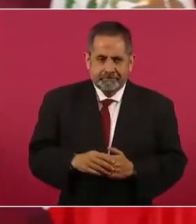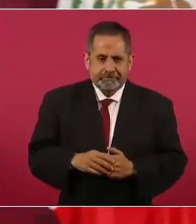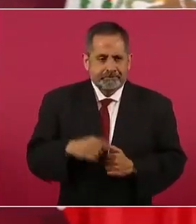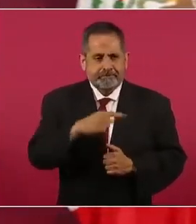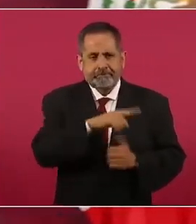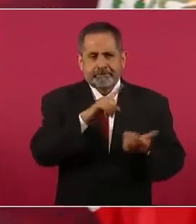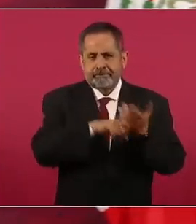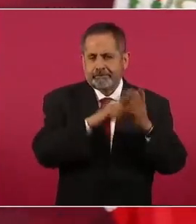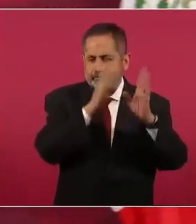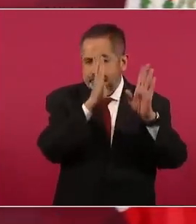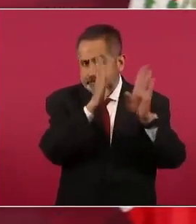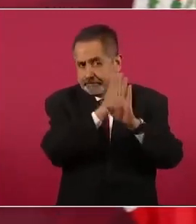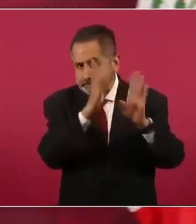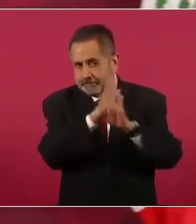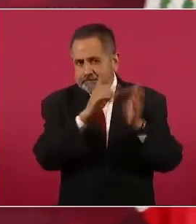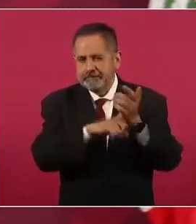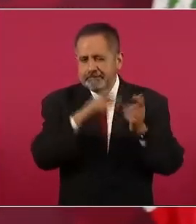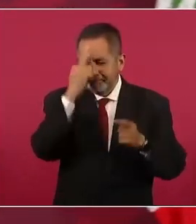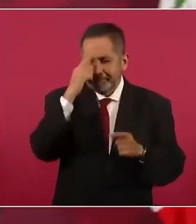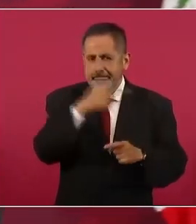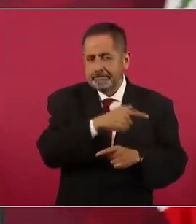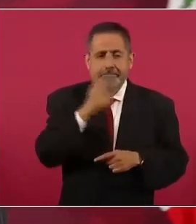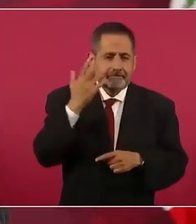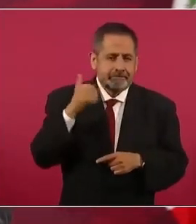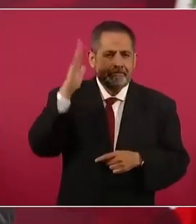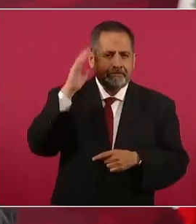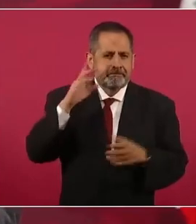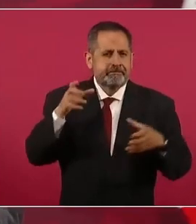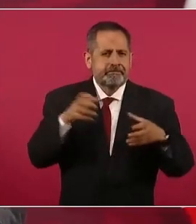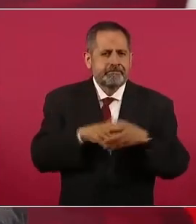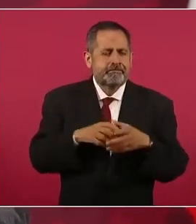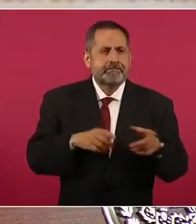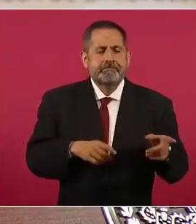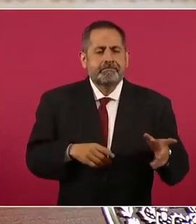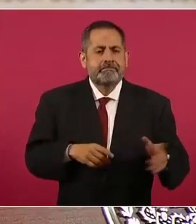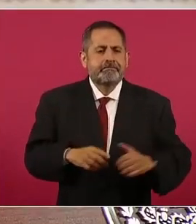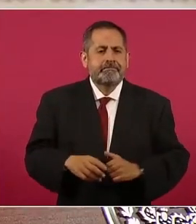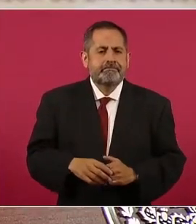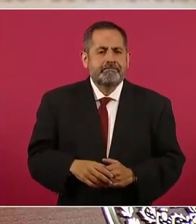espía allá, cuando estábamos en la oposición.